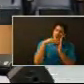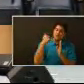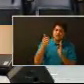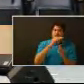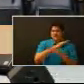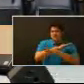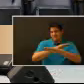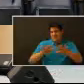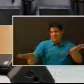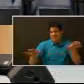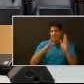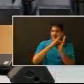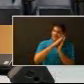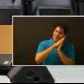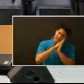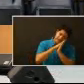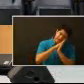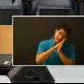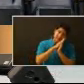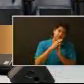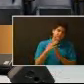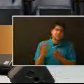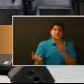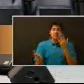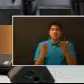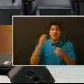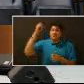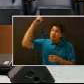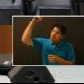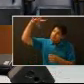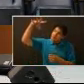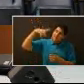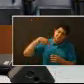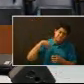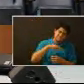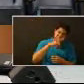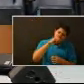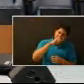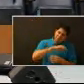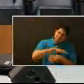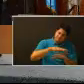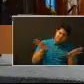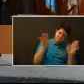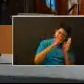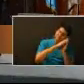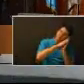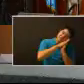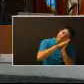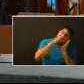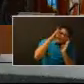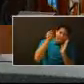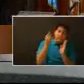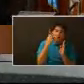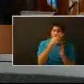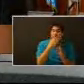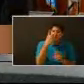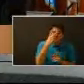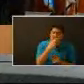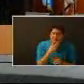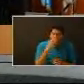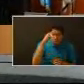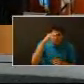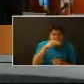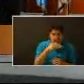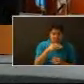reposa profundamente, puede ser que esté encendida la luz, a uno ya ni le molesta la luz porque tiene sus ojos cerrados. Puede ser que